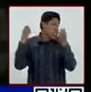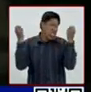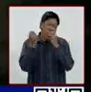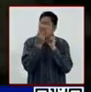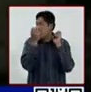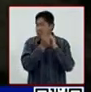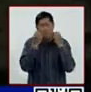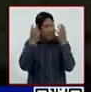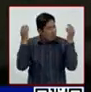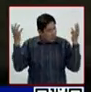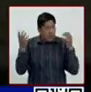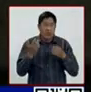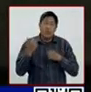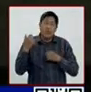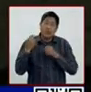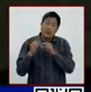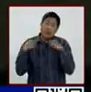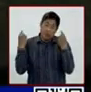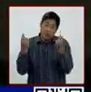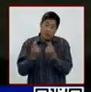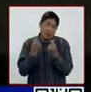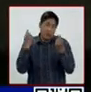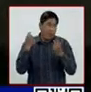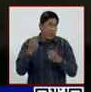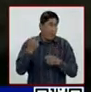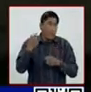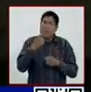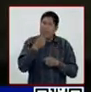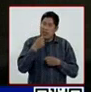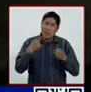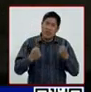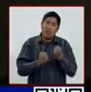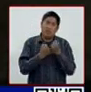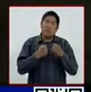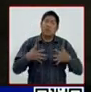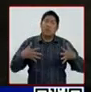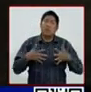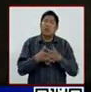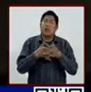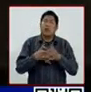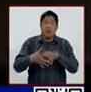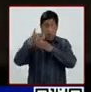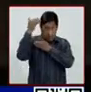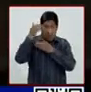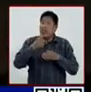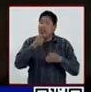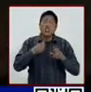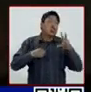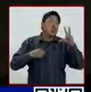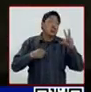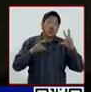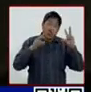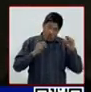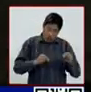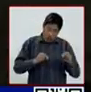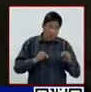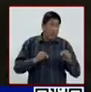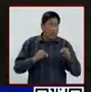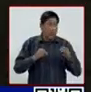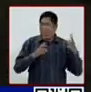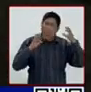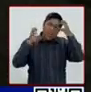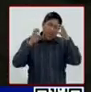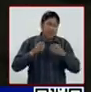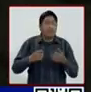aproximadamente entre estos dos grupos los que están apoyando el paro Cívico y los que no y Quienes se encuentran en estos momentos